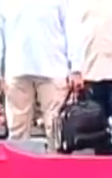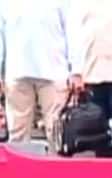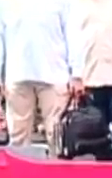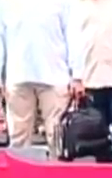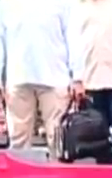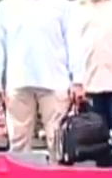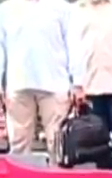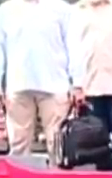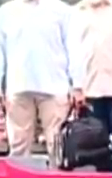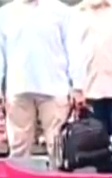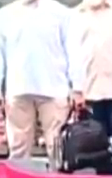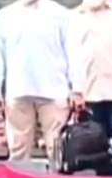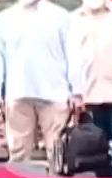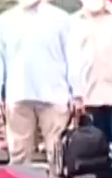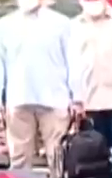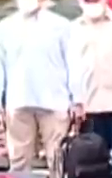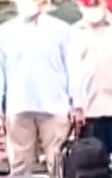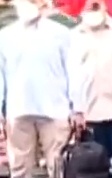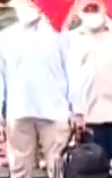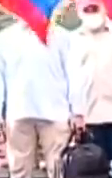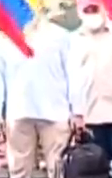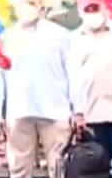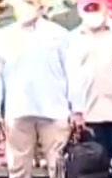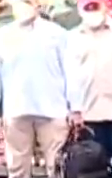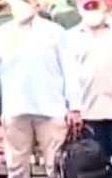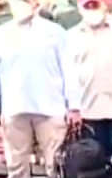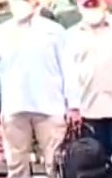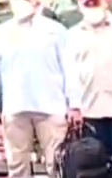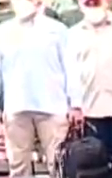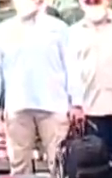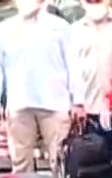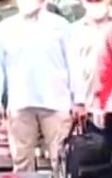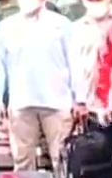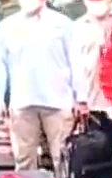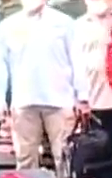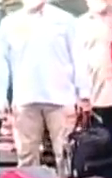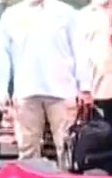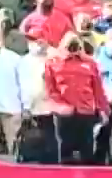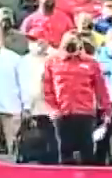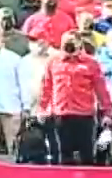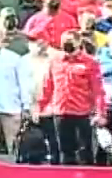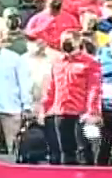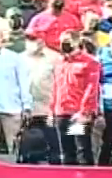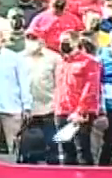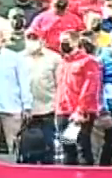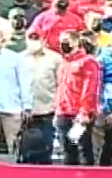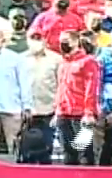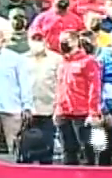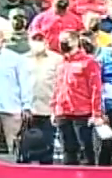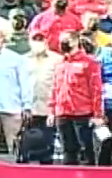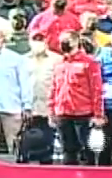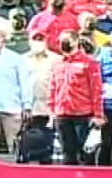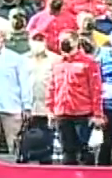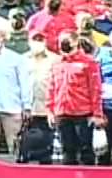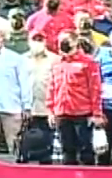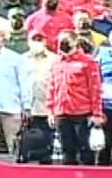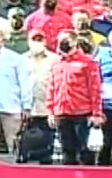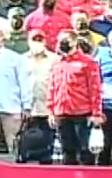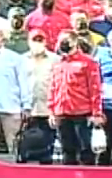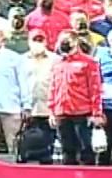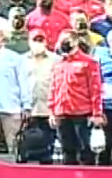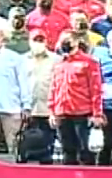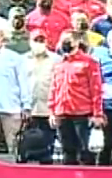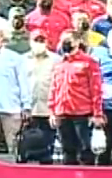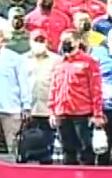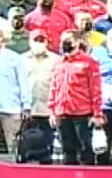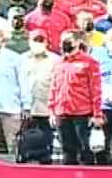justicia y equidad, bendecidos por la divina pastora, donde el pueblo